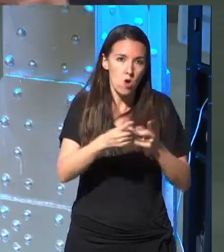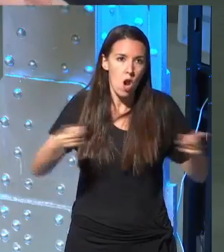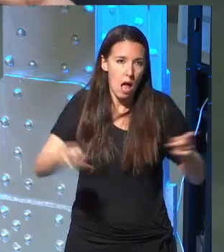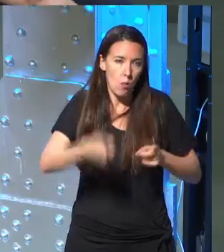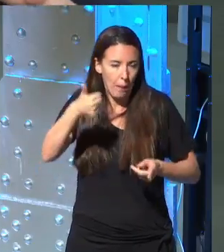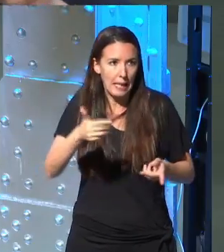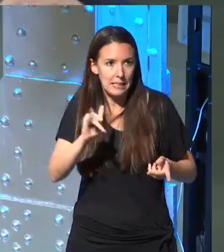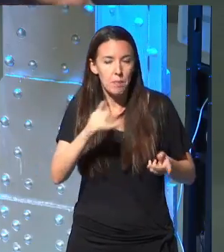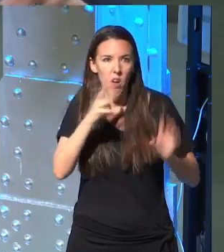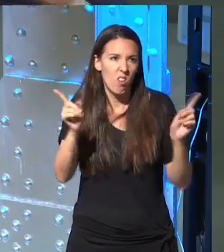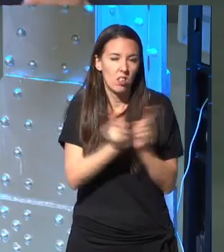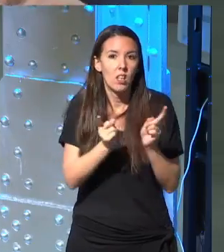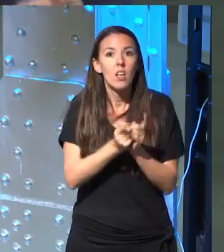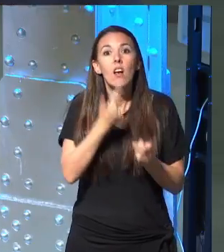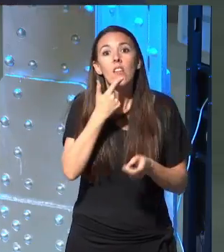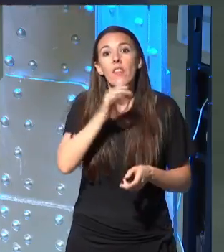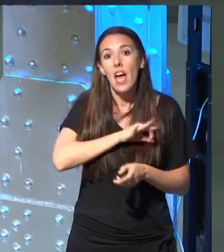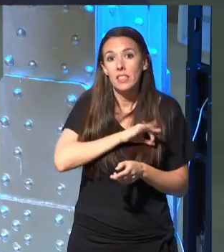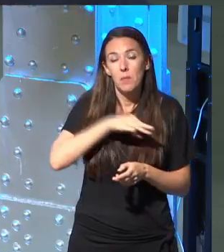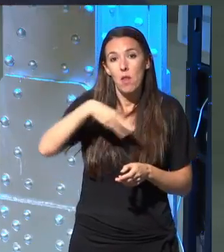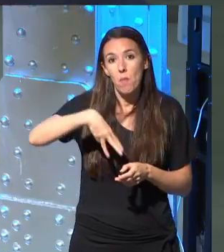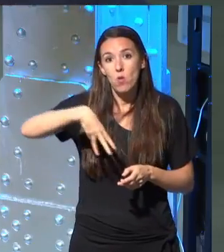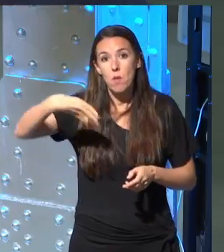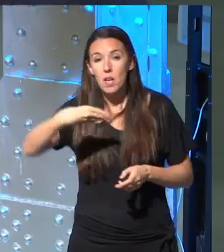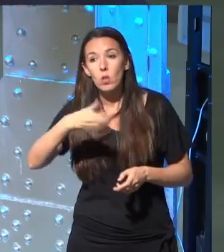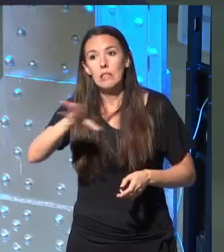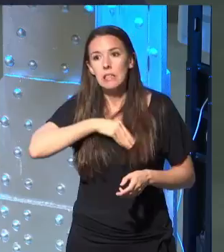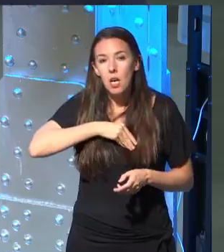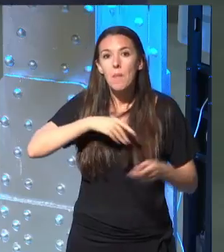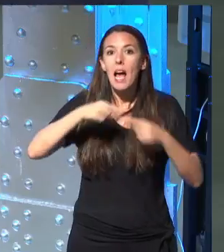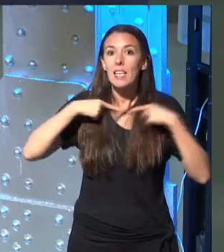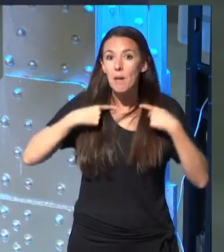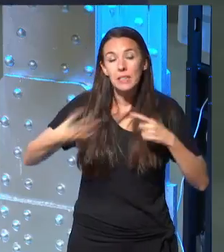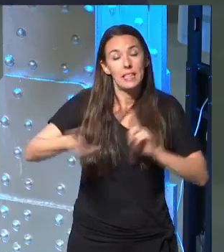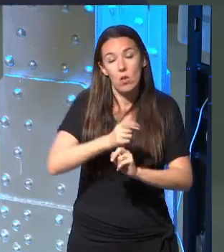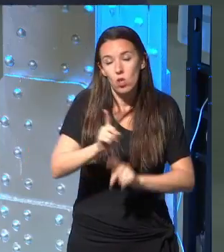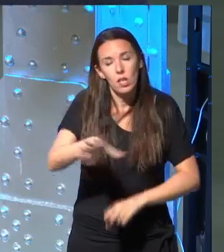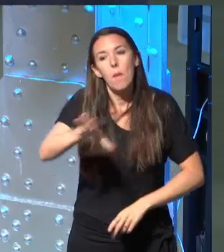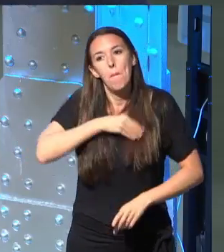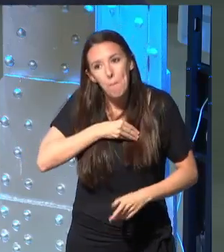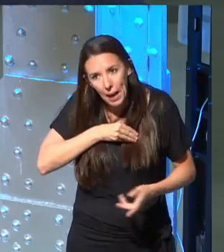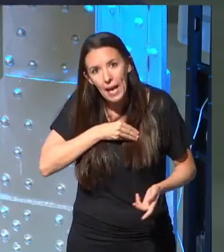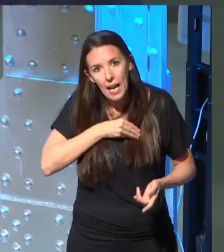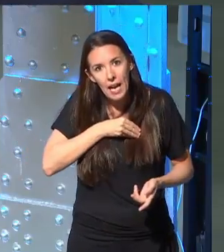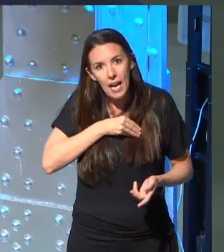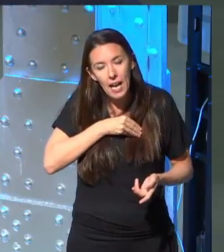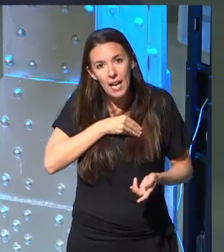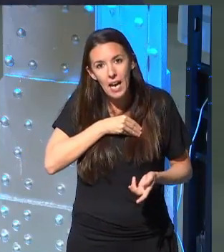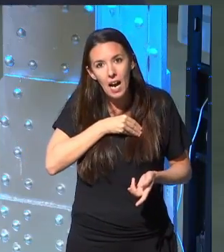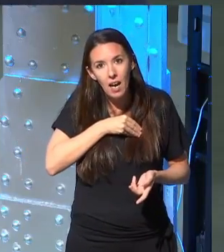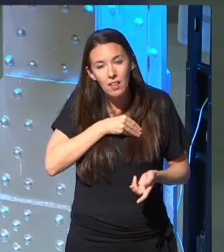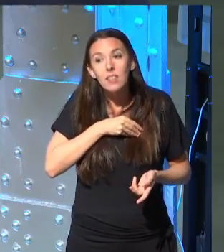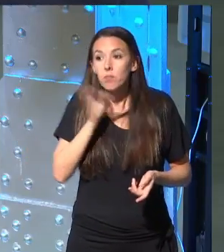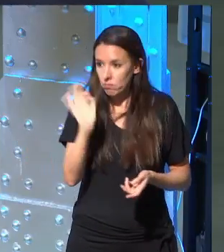pero decía: estimado Manuel Bartual, lamentamos no haber encontrado su camiseta y que haya experimentado,